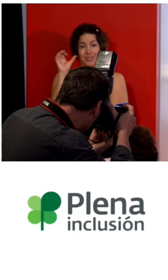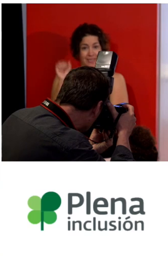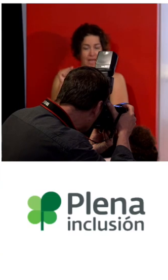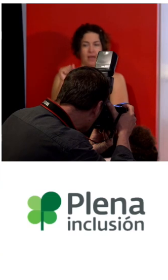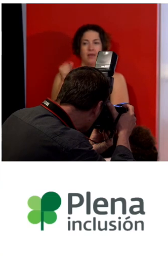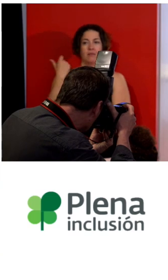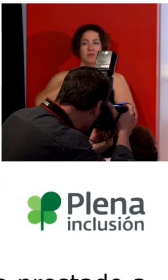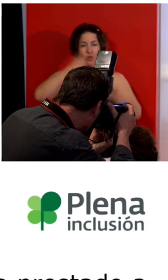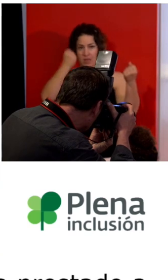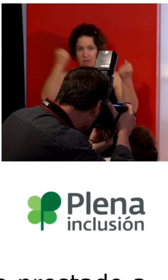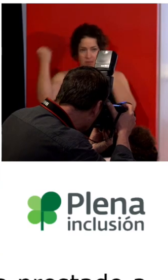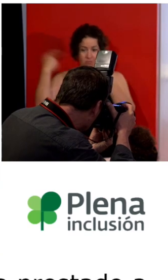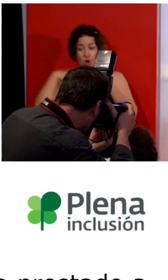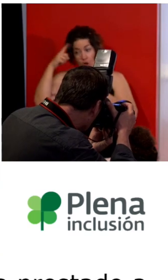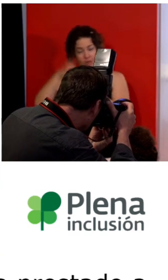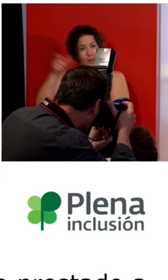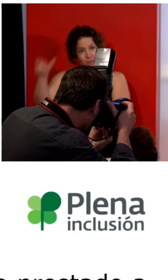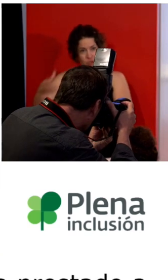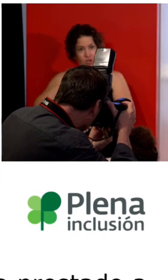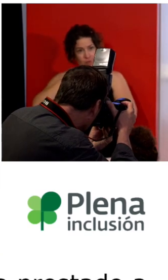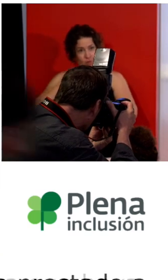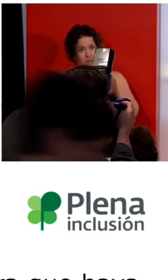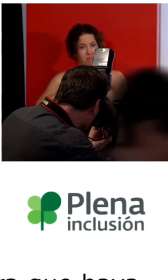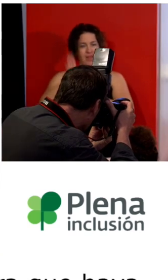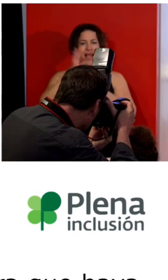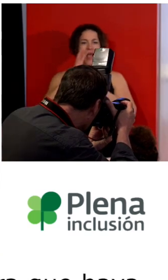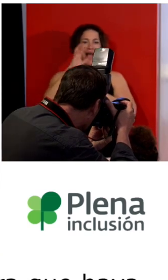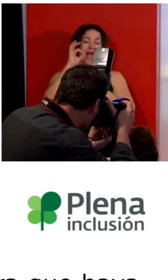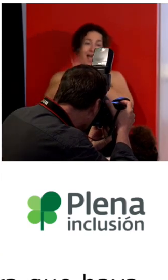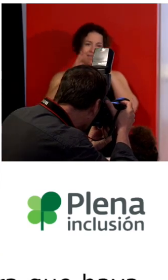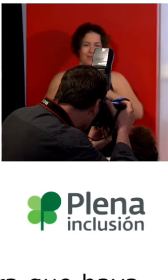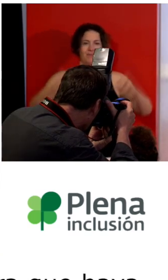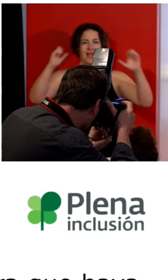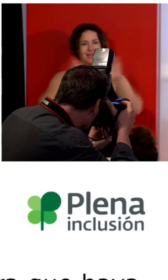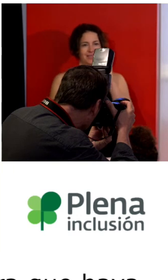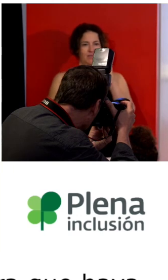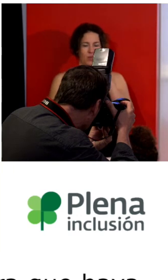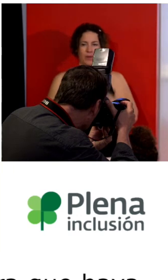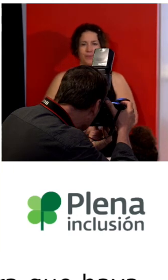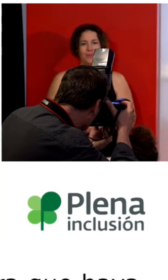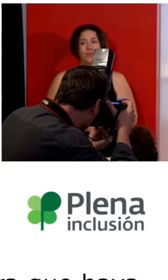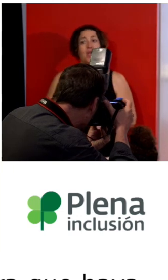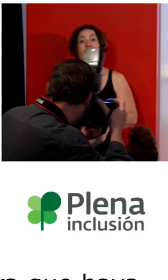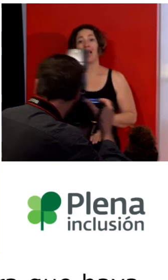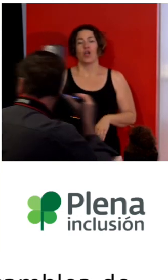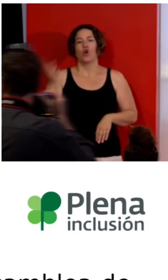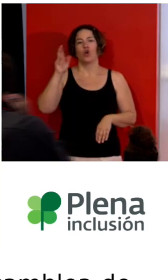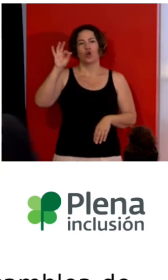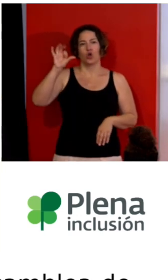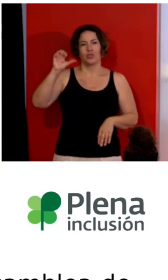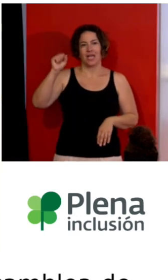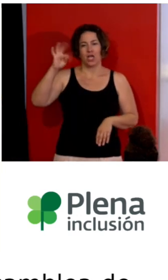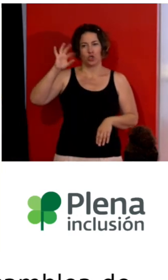entidad para que haya podido conseguir un empleo en la Asamblea de Extremadura. Junto a Fátima está Rosa Torres, en este